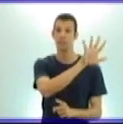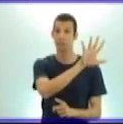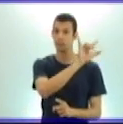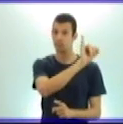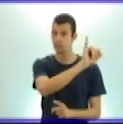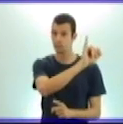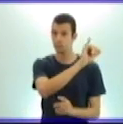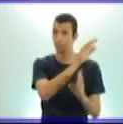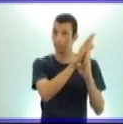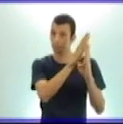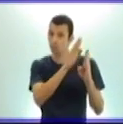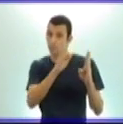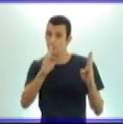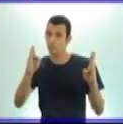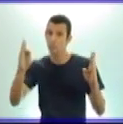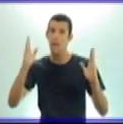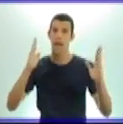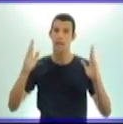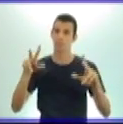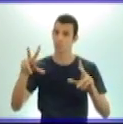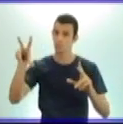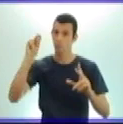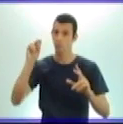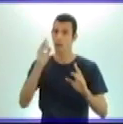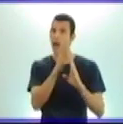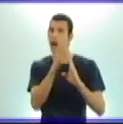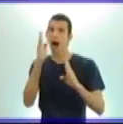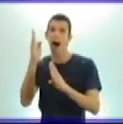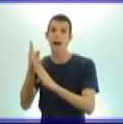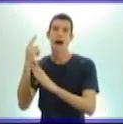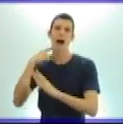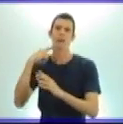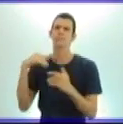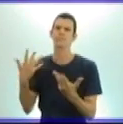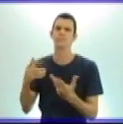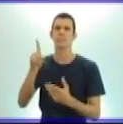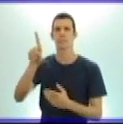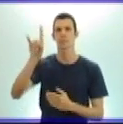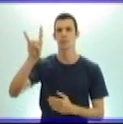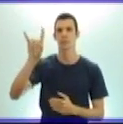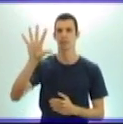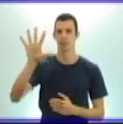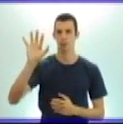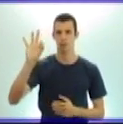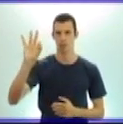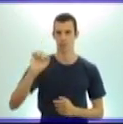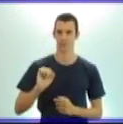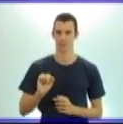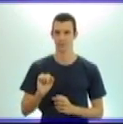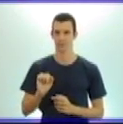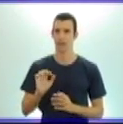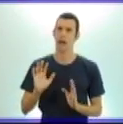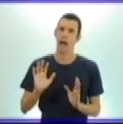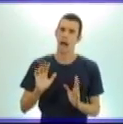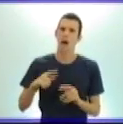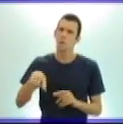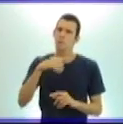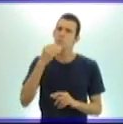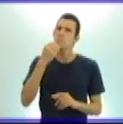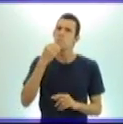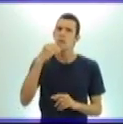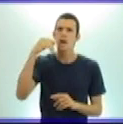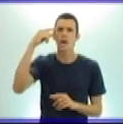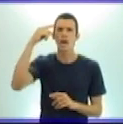1956 en esta nueva etapa hasta 1958. Pero pudieran estar pensando en los